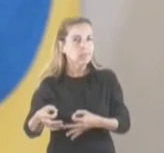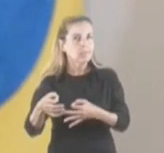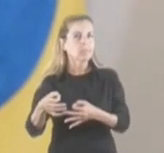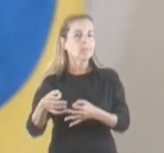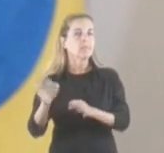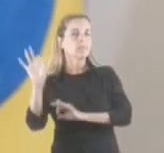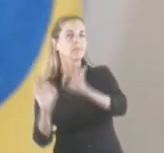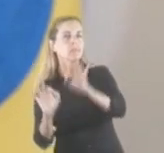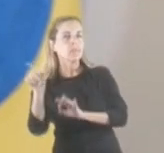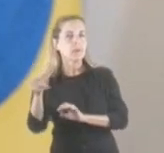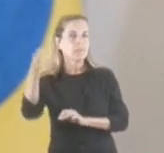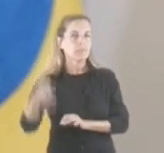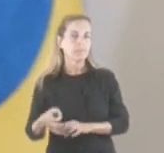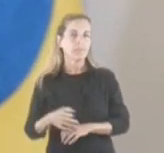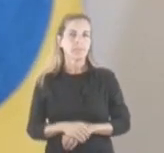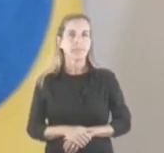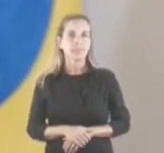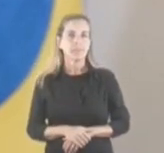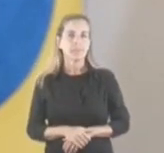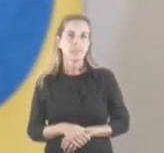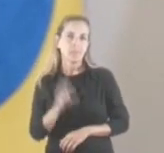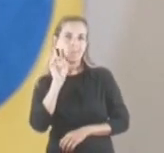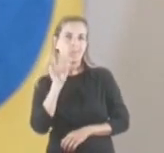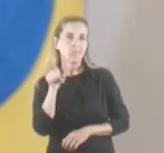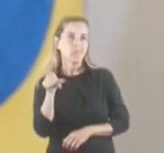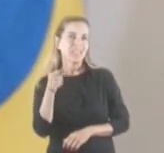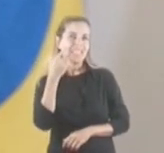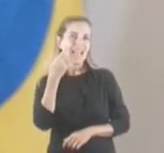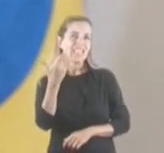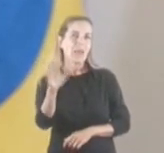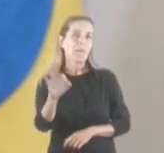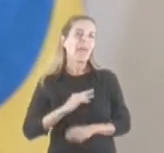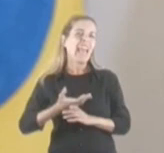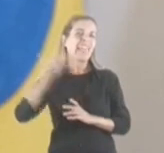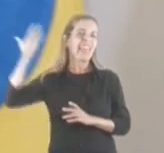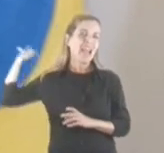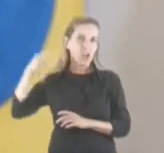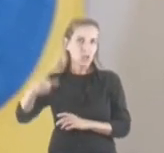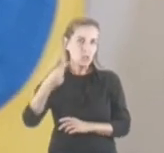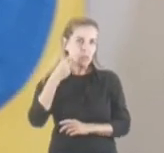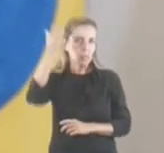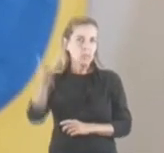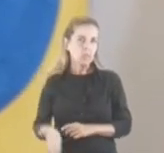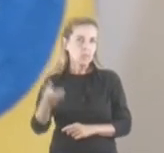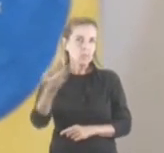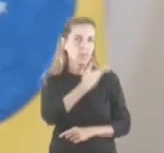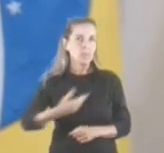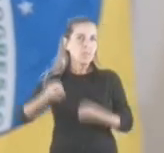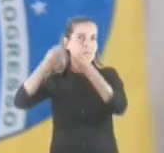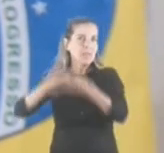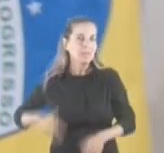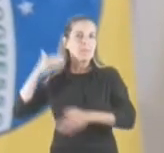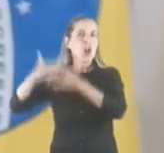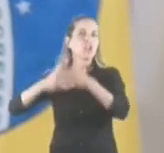regional e um grande estadista. Lo he visto hace ya 20 años iniciar un proceso político en Brasil